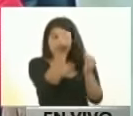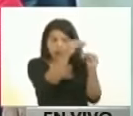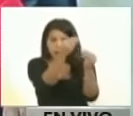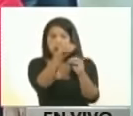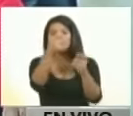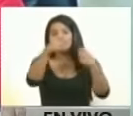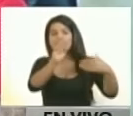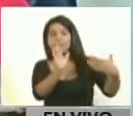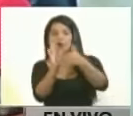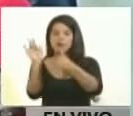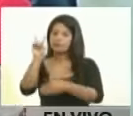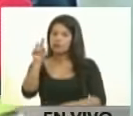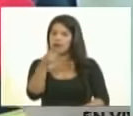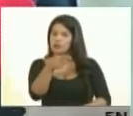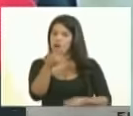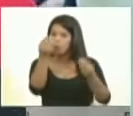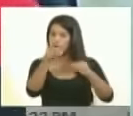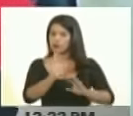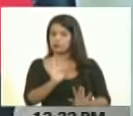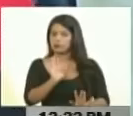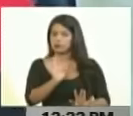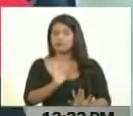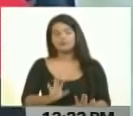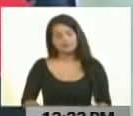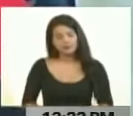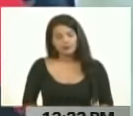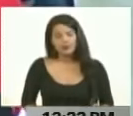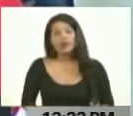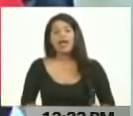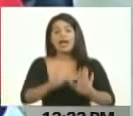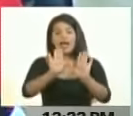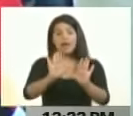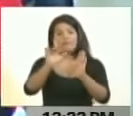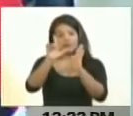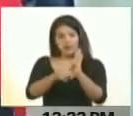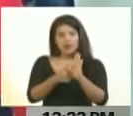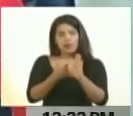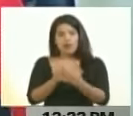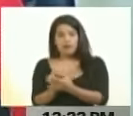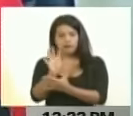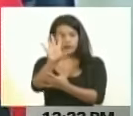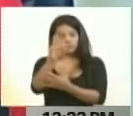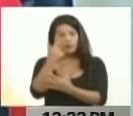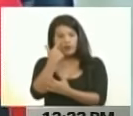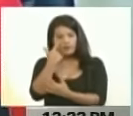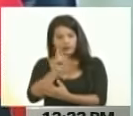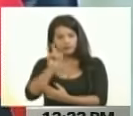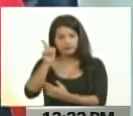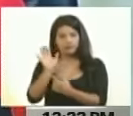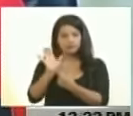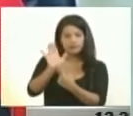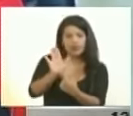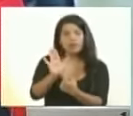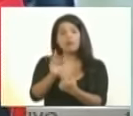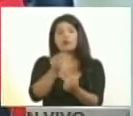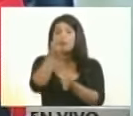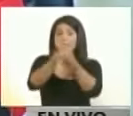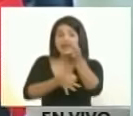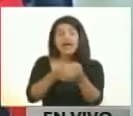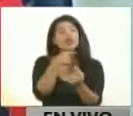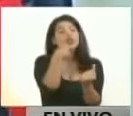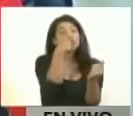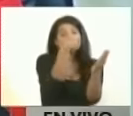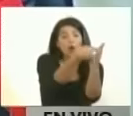agredir a Venezuela. Pronto, en los próximos minutos, incluso señalaré nombre a nombre cada